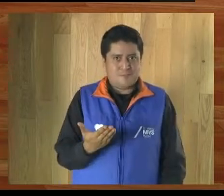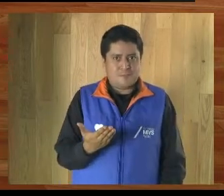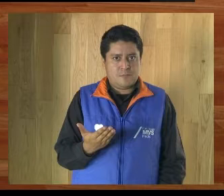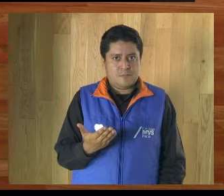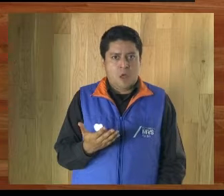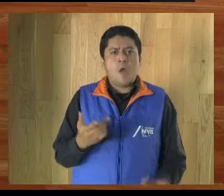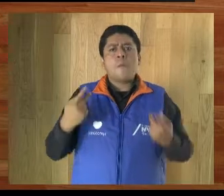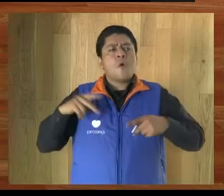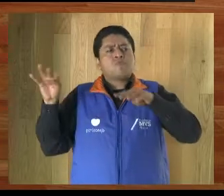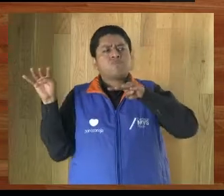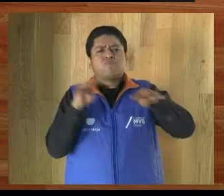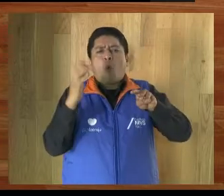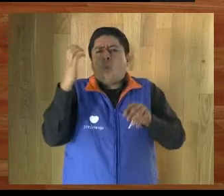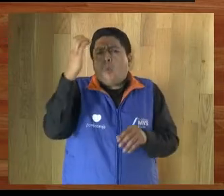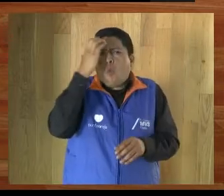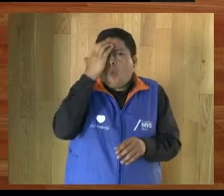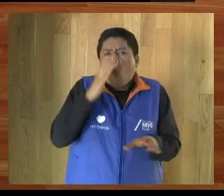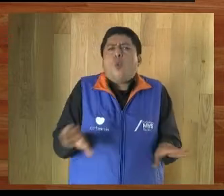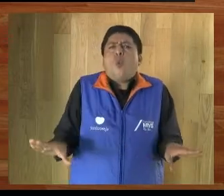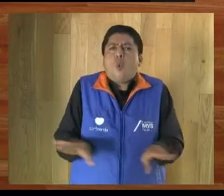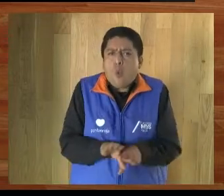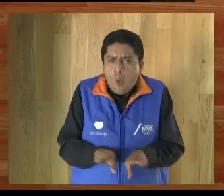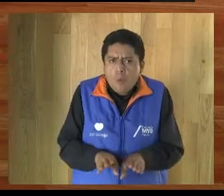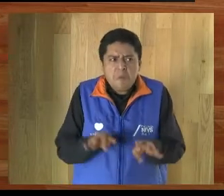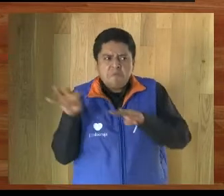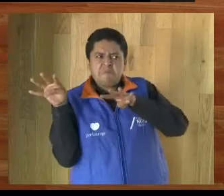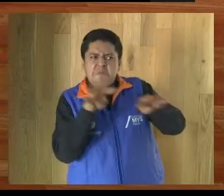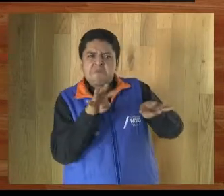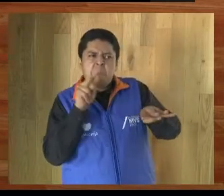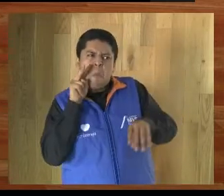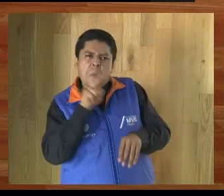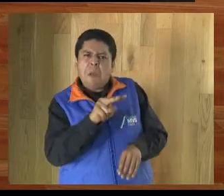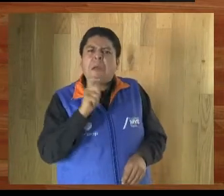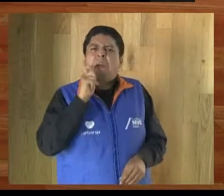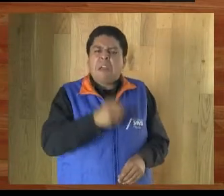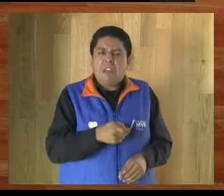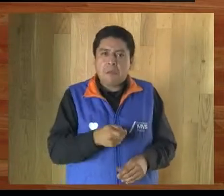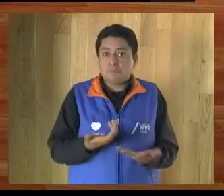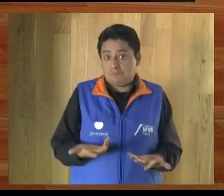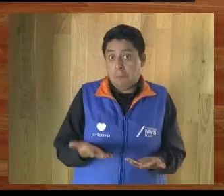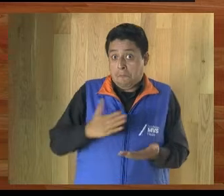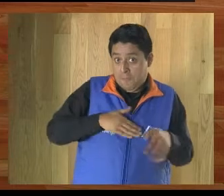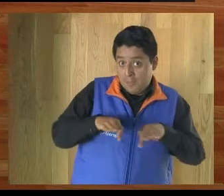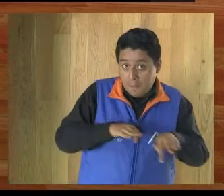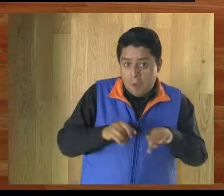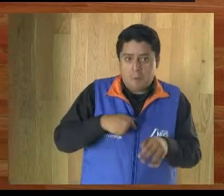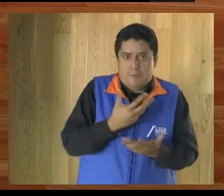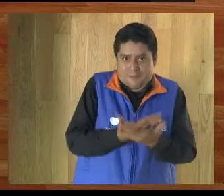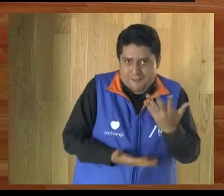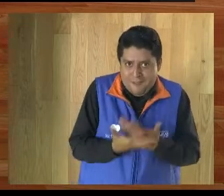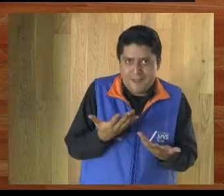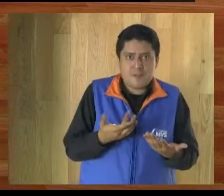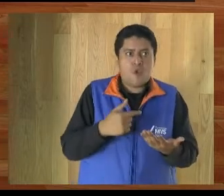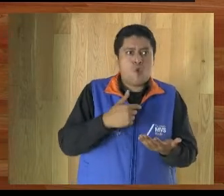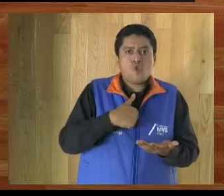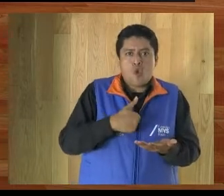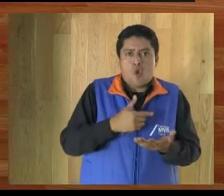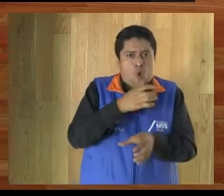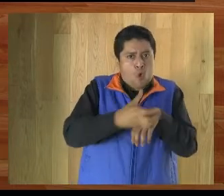principales acciones. Lo que yo hago, es decir, en forma de productos,